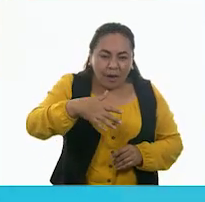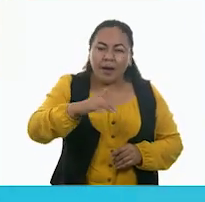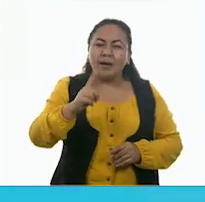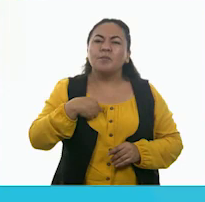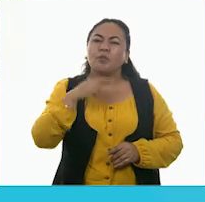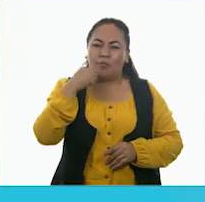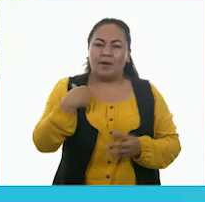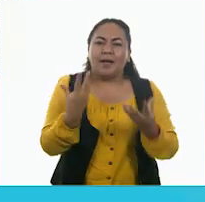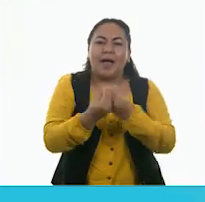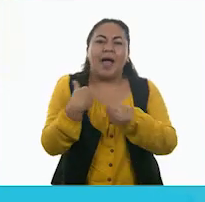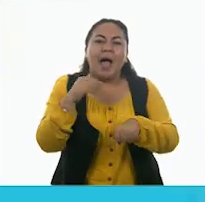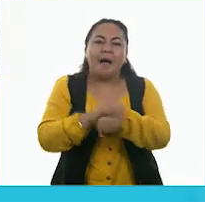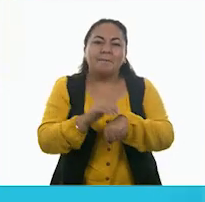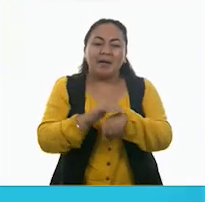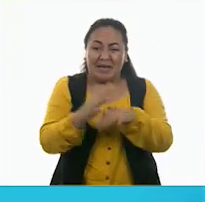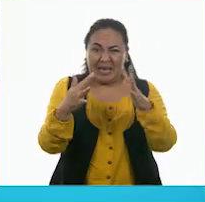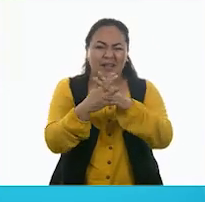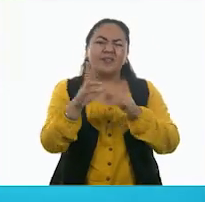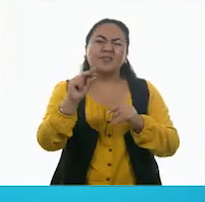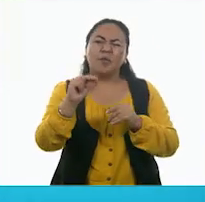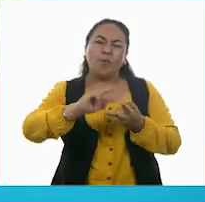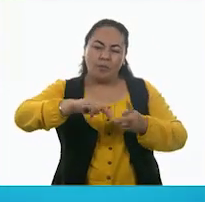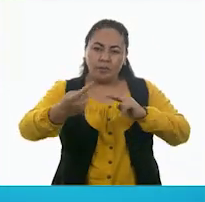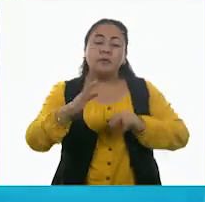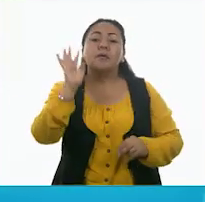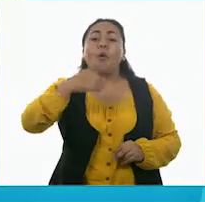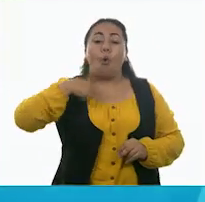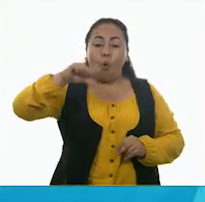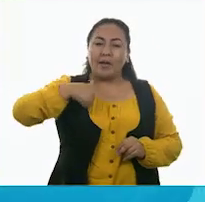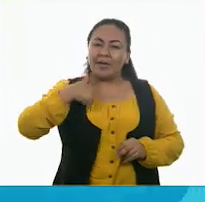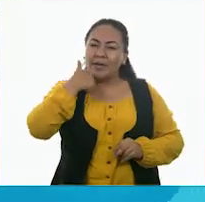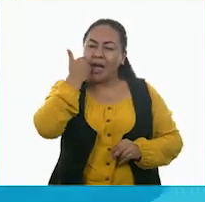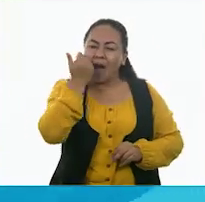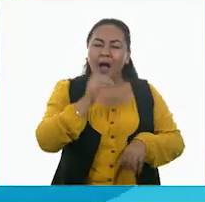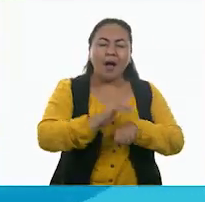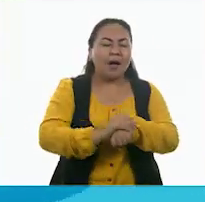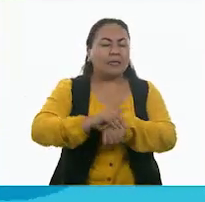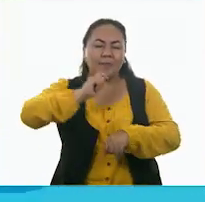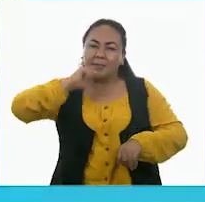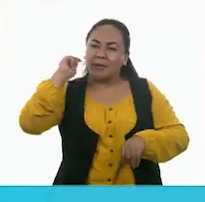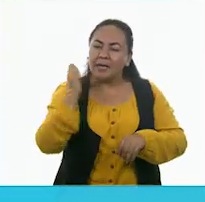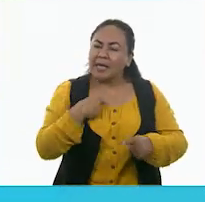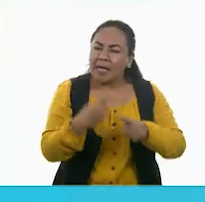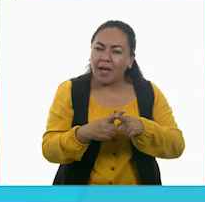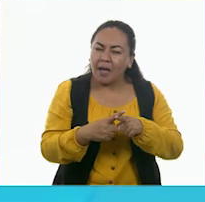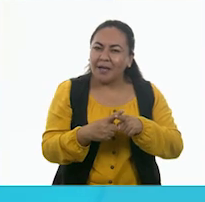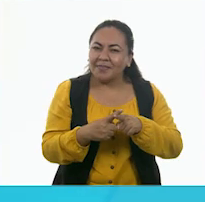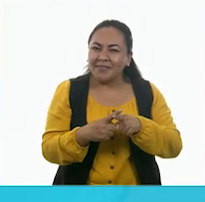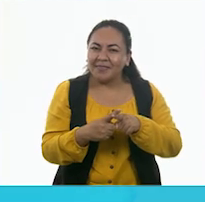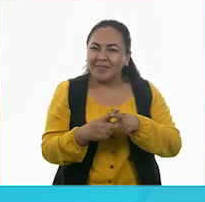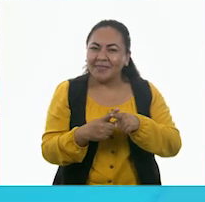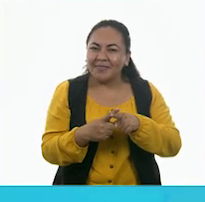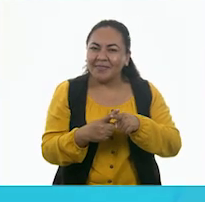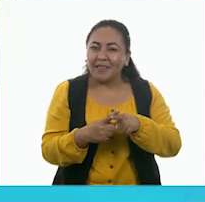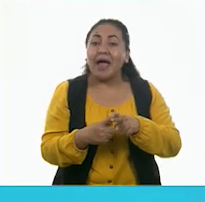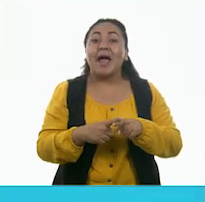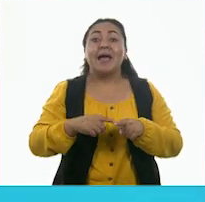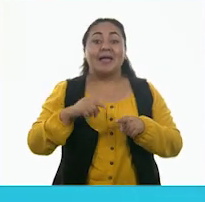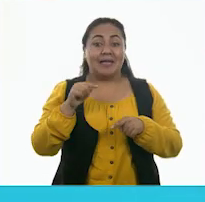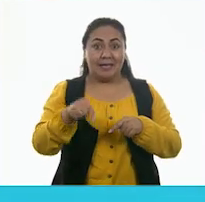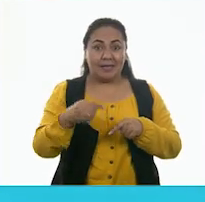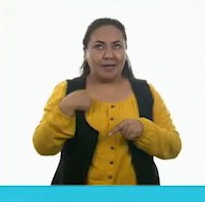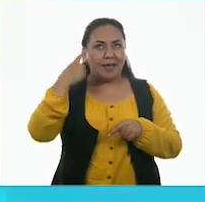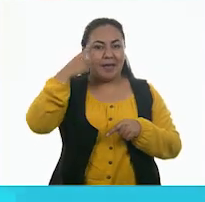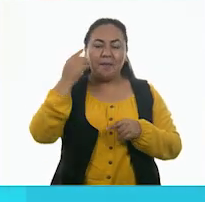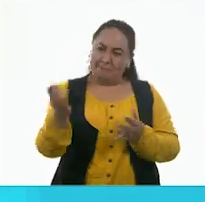con mis amigos, así que les vamos a decir, hoy quiero jugar con mi mejor amigo, ¿qué es? Para este juego, quiero invitar a